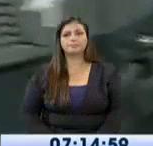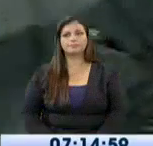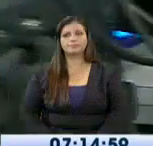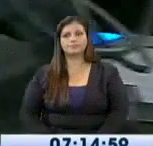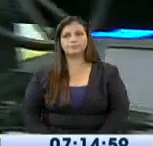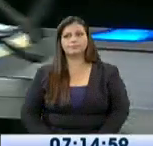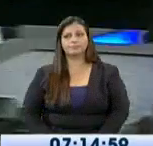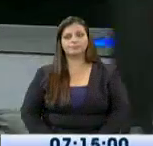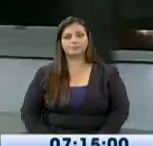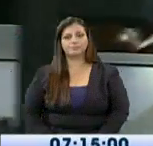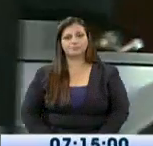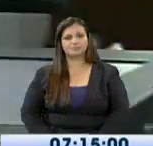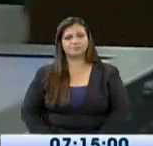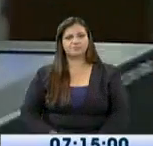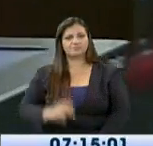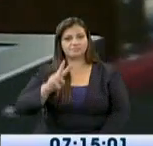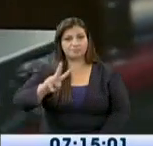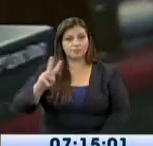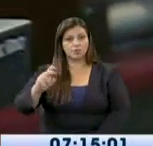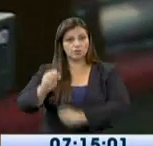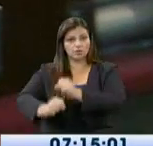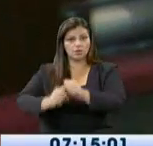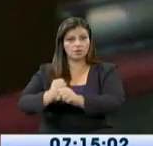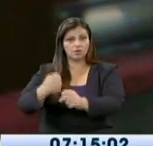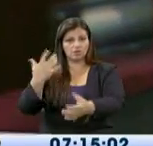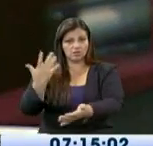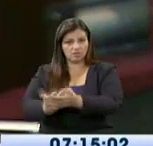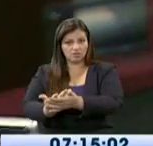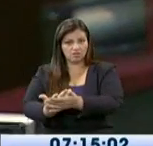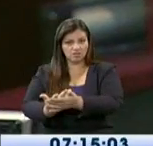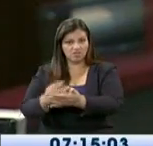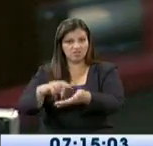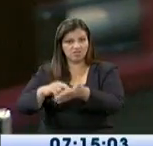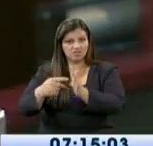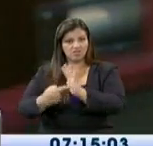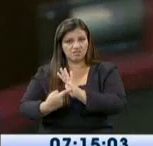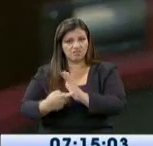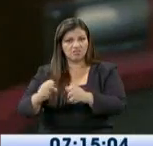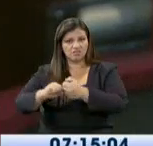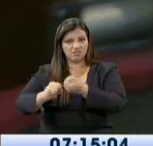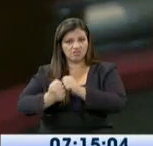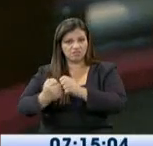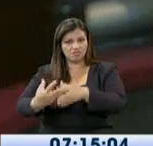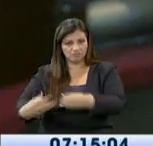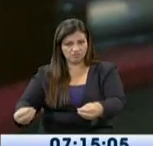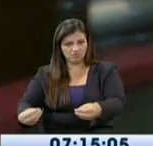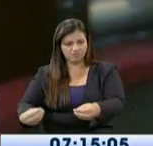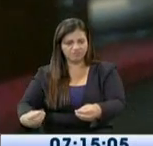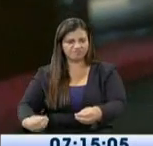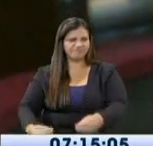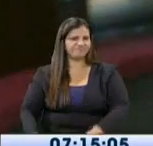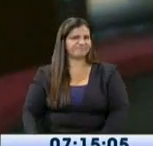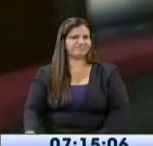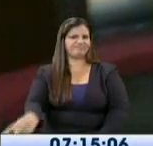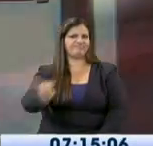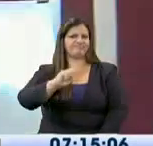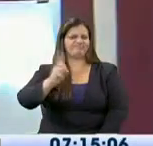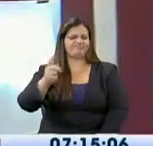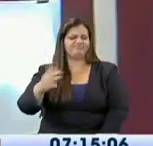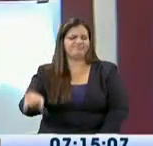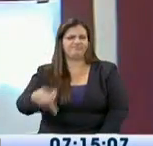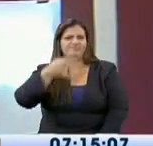Aunque 22 años de cárcel no solucionan el problema ni tampoco le van a aliviar la vida a